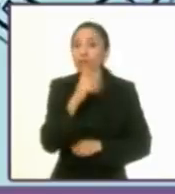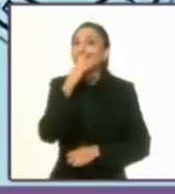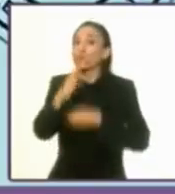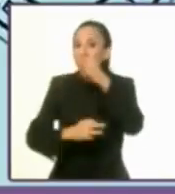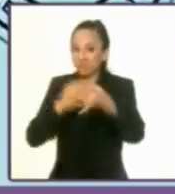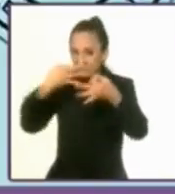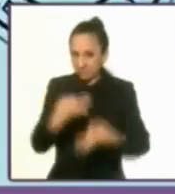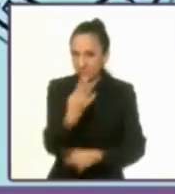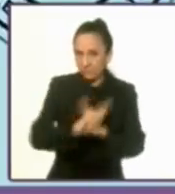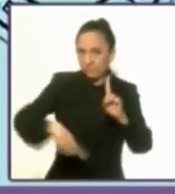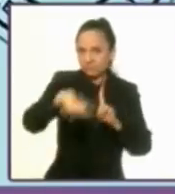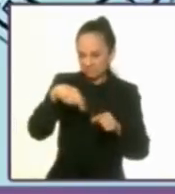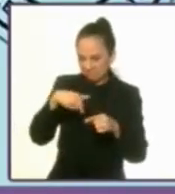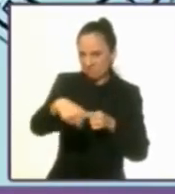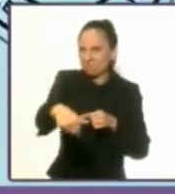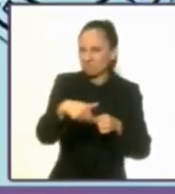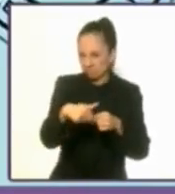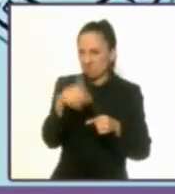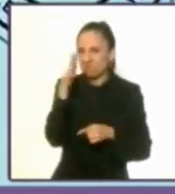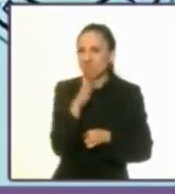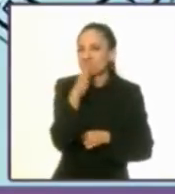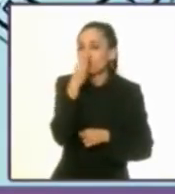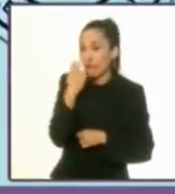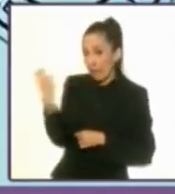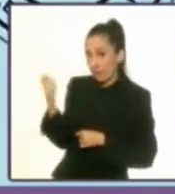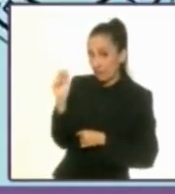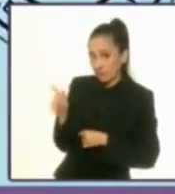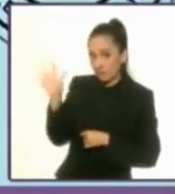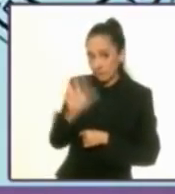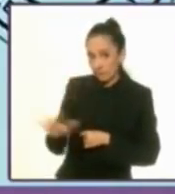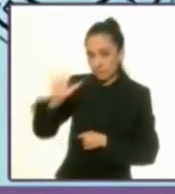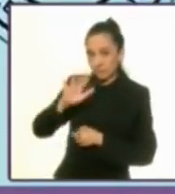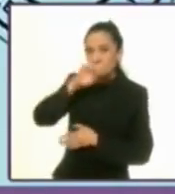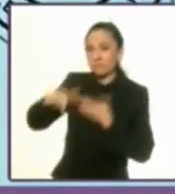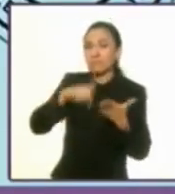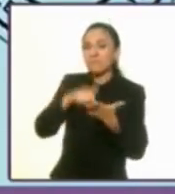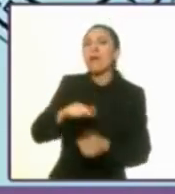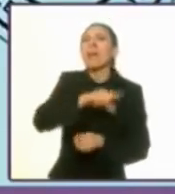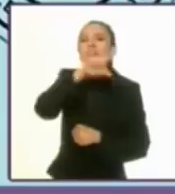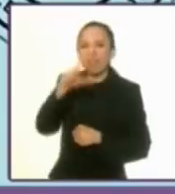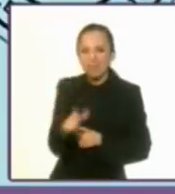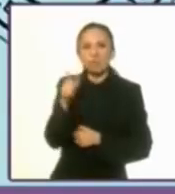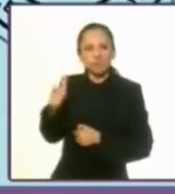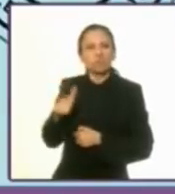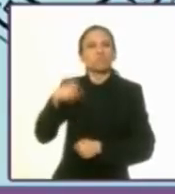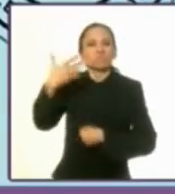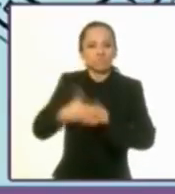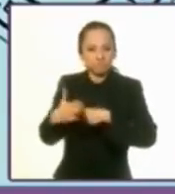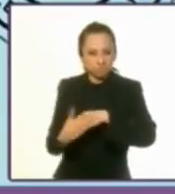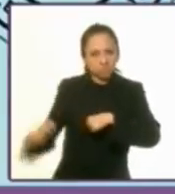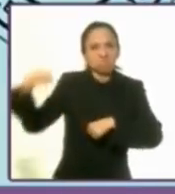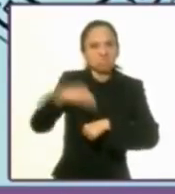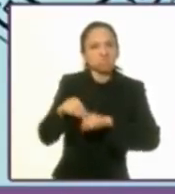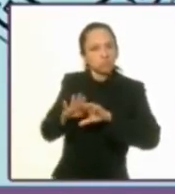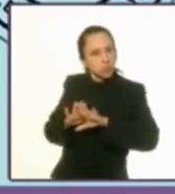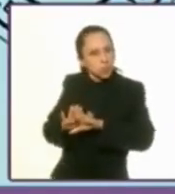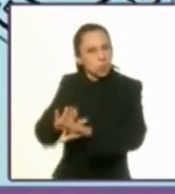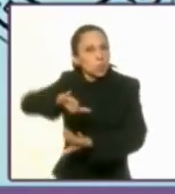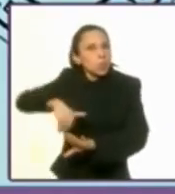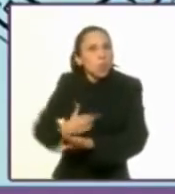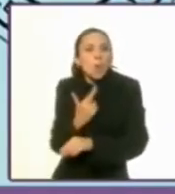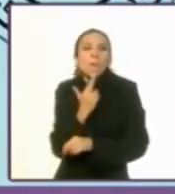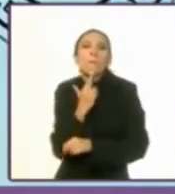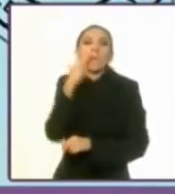a poder convertirnos en esa zona oriente en la reserva territorial más grande que podamos tener en este momento